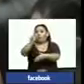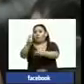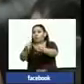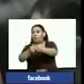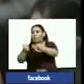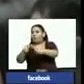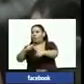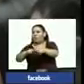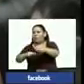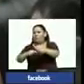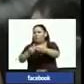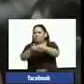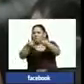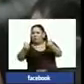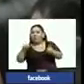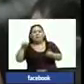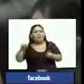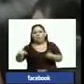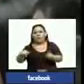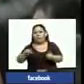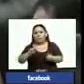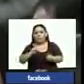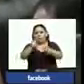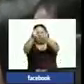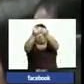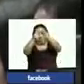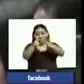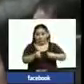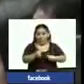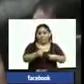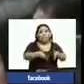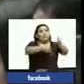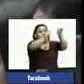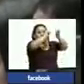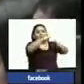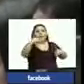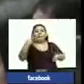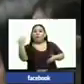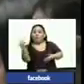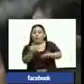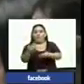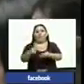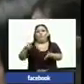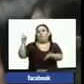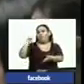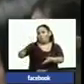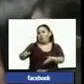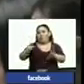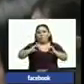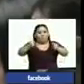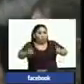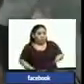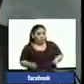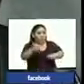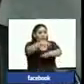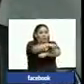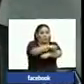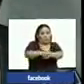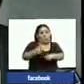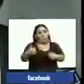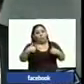dólares, que en realidad ese no es presupuesto de la fiscalía. Esa es una obligación del Estado que por ley nos toca a nosotros.